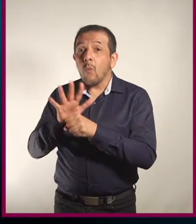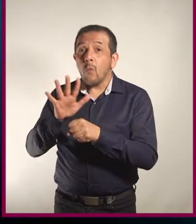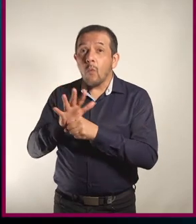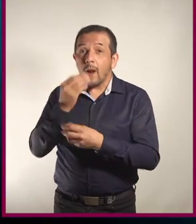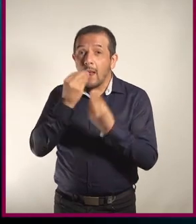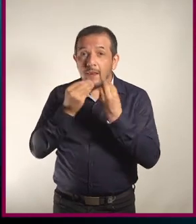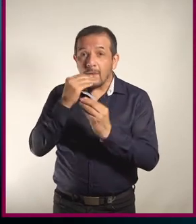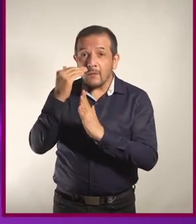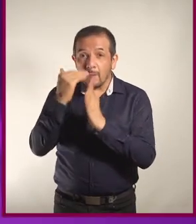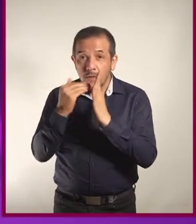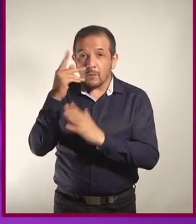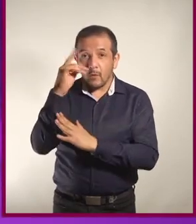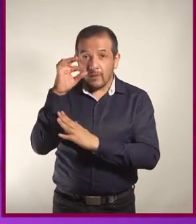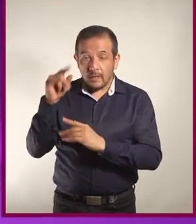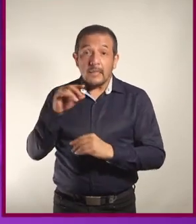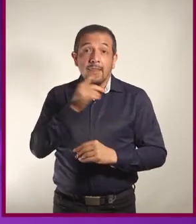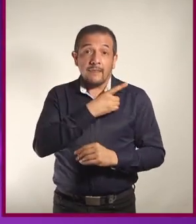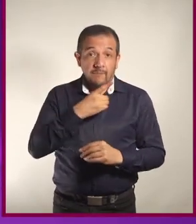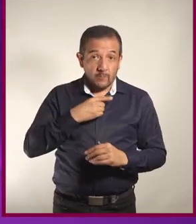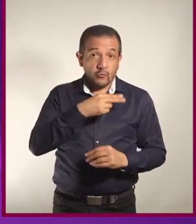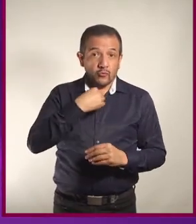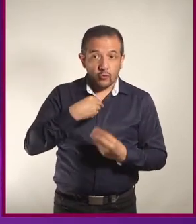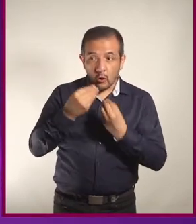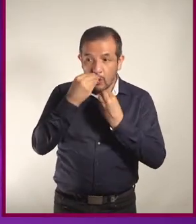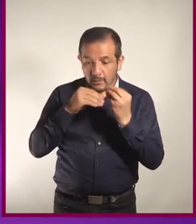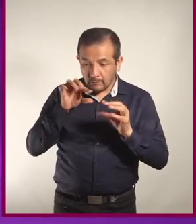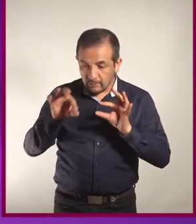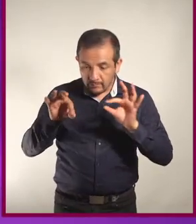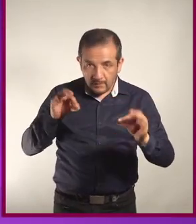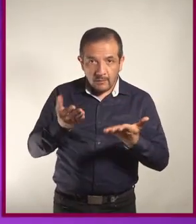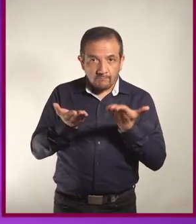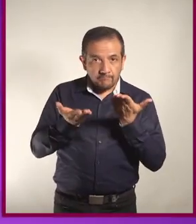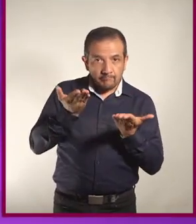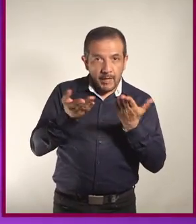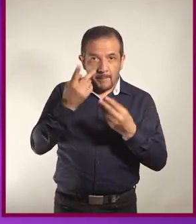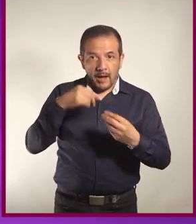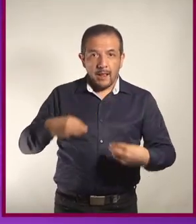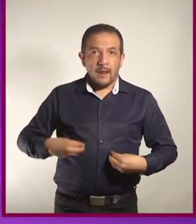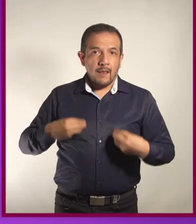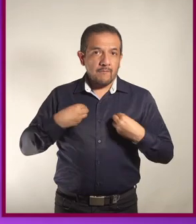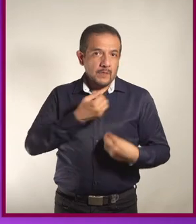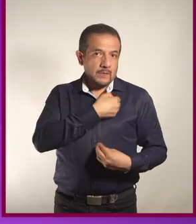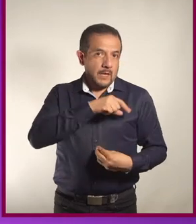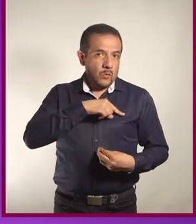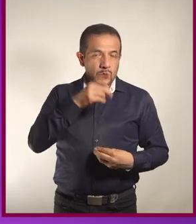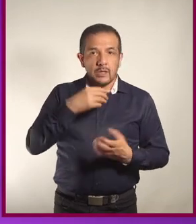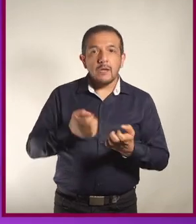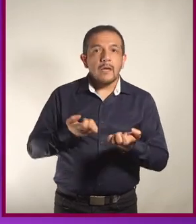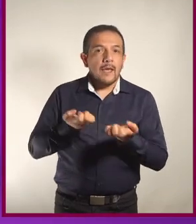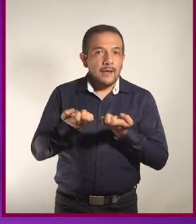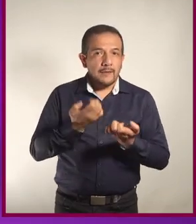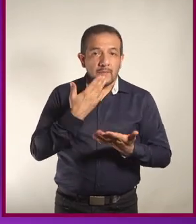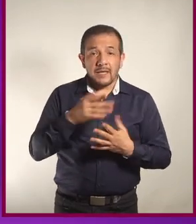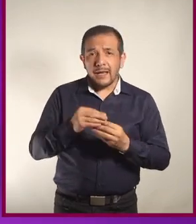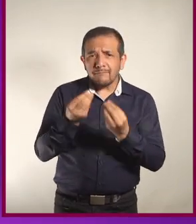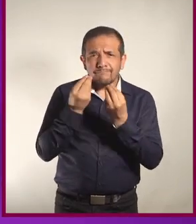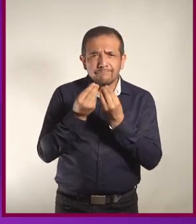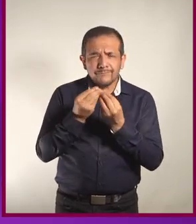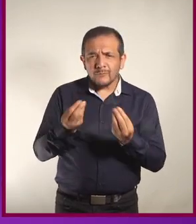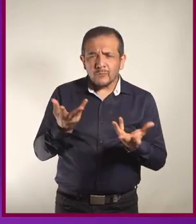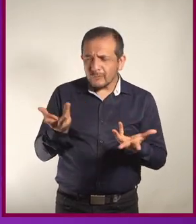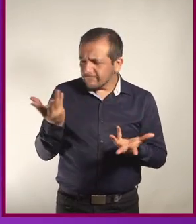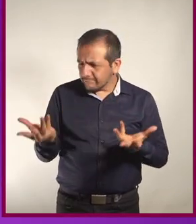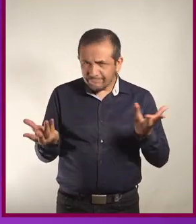en proteínas. Consumir un balance adecuado de proteínas es vital si queremos llevar una vida saludable y activa.